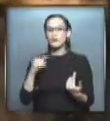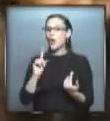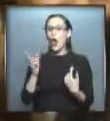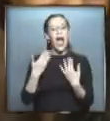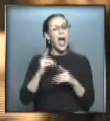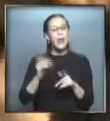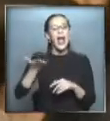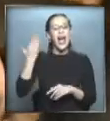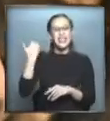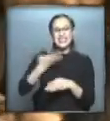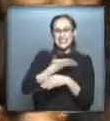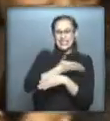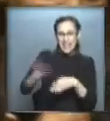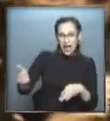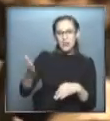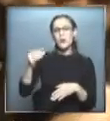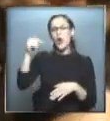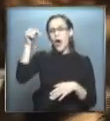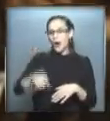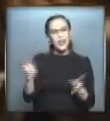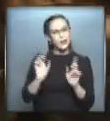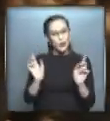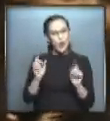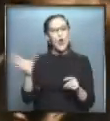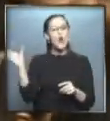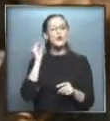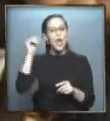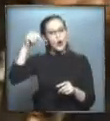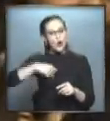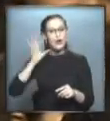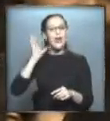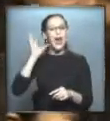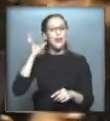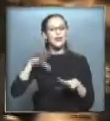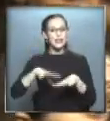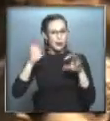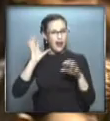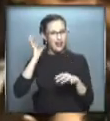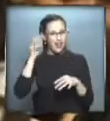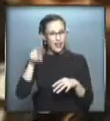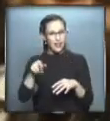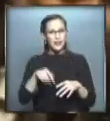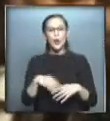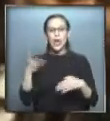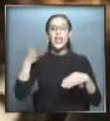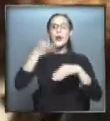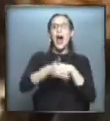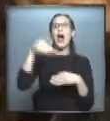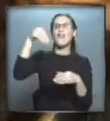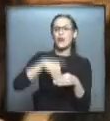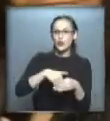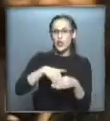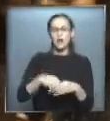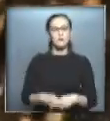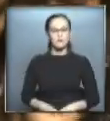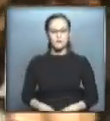tarde. Todavía no hablé. Lo escuché por radio en realidad que estaba yendo a votar y bueno,